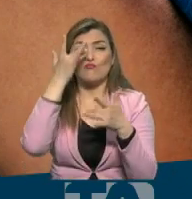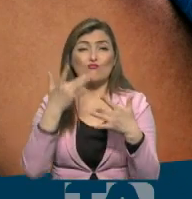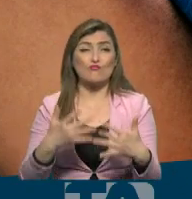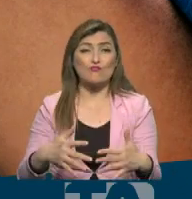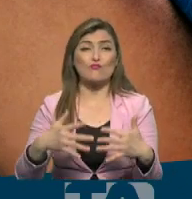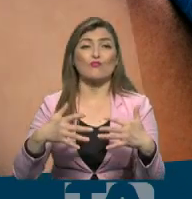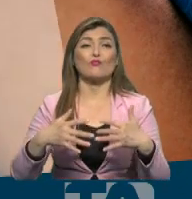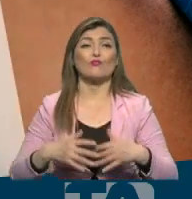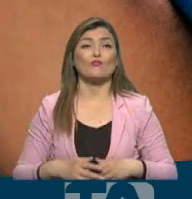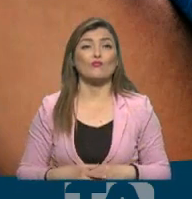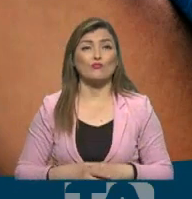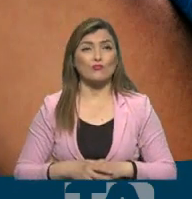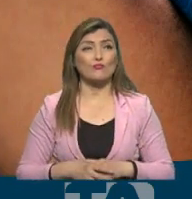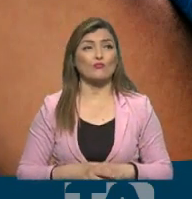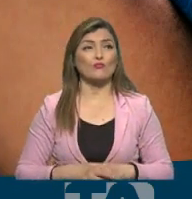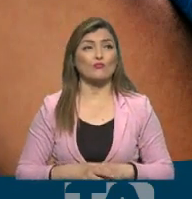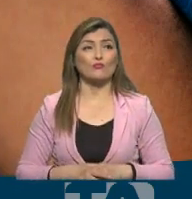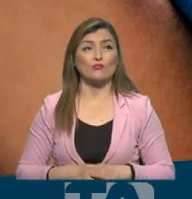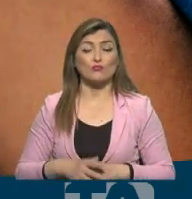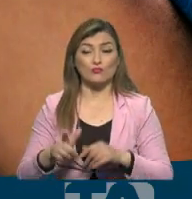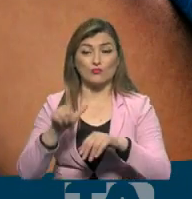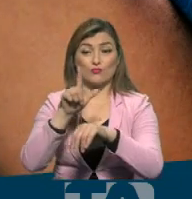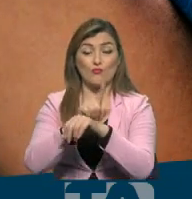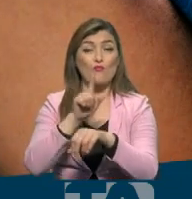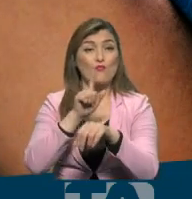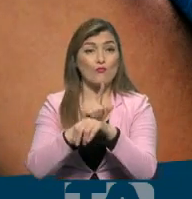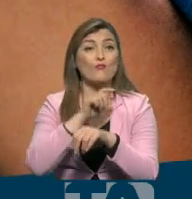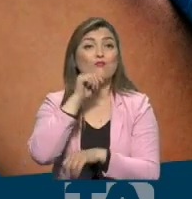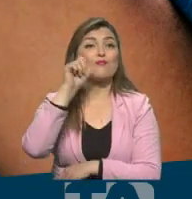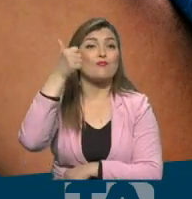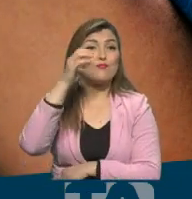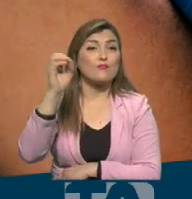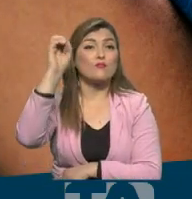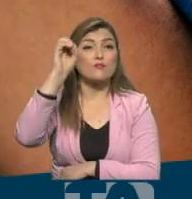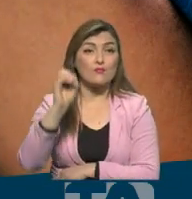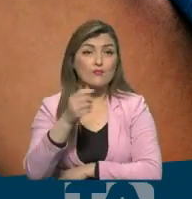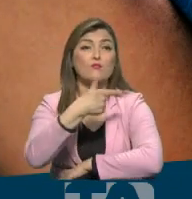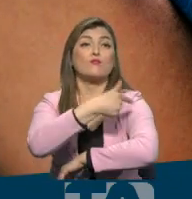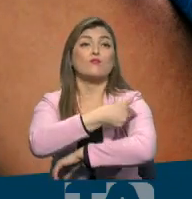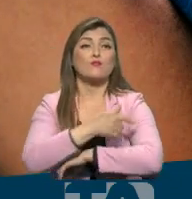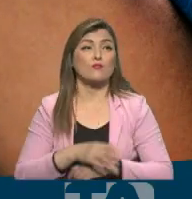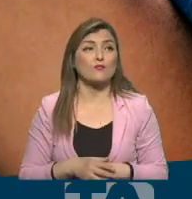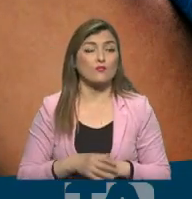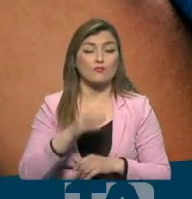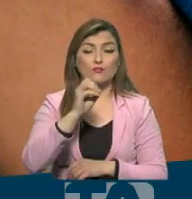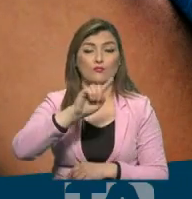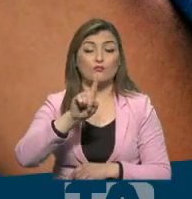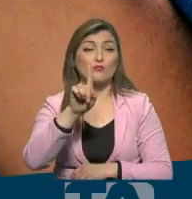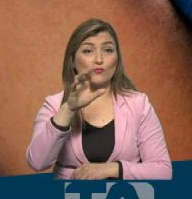enfermedades catastróficas. Solo del personal de salud queda un 10% por ser inoculado y el